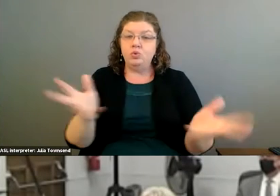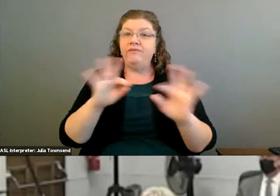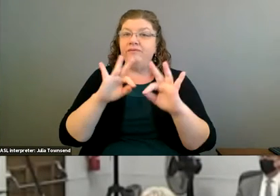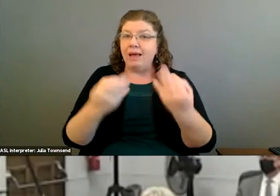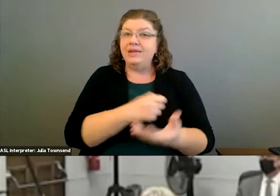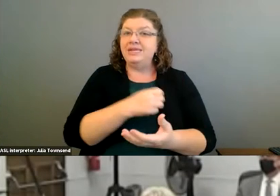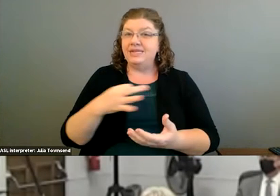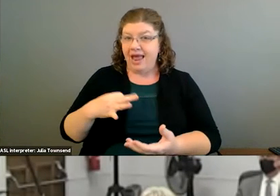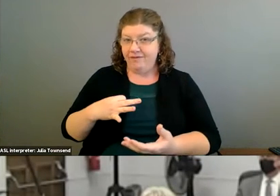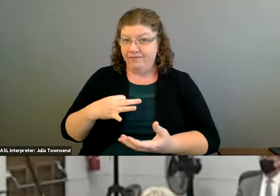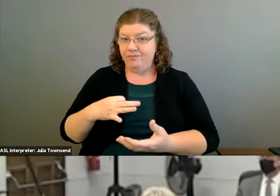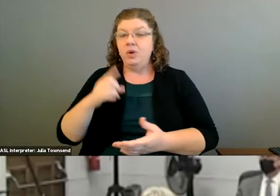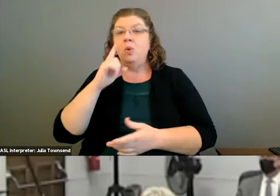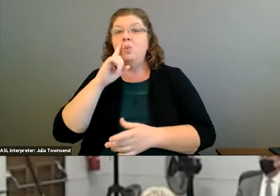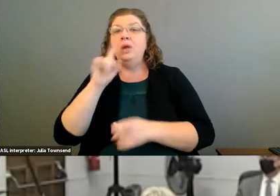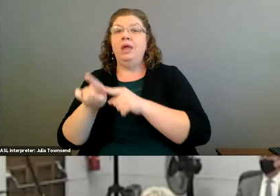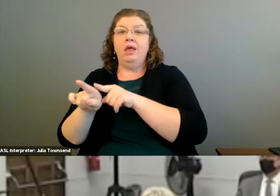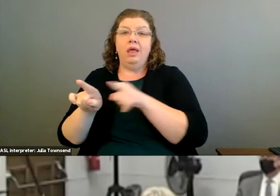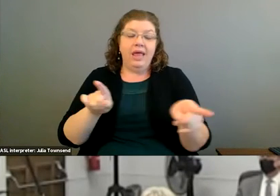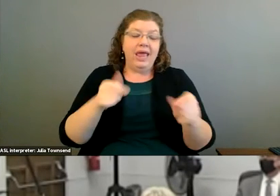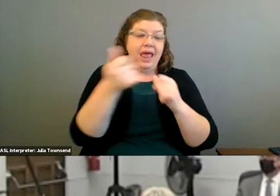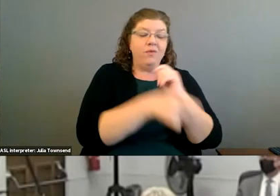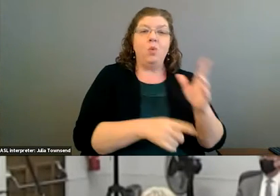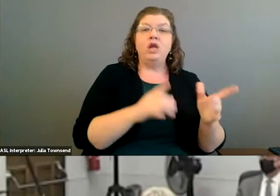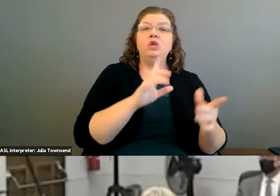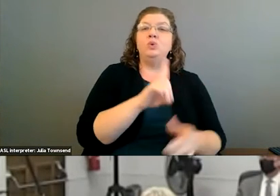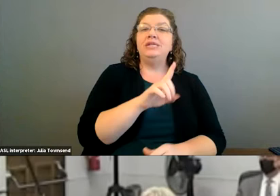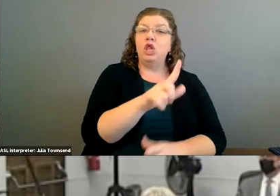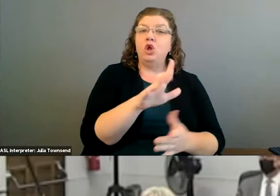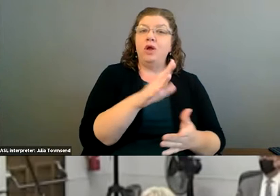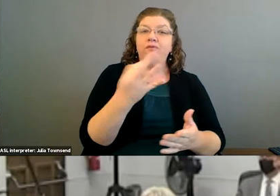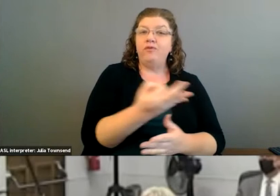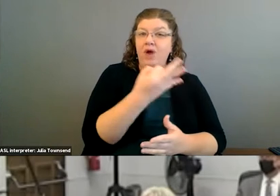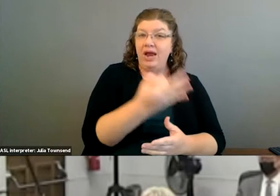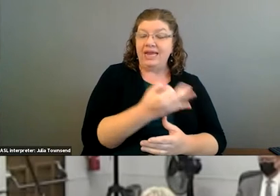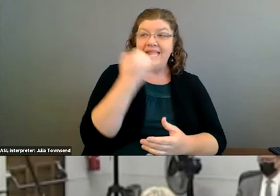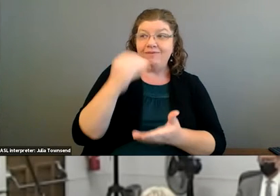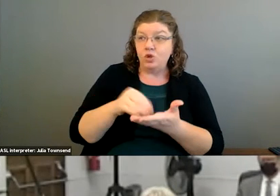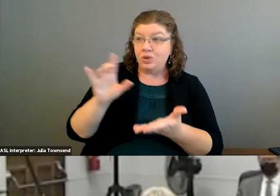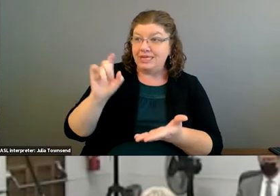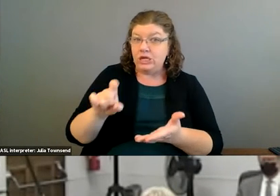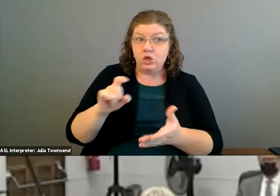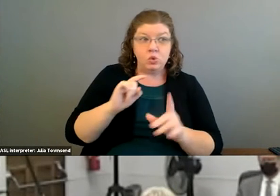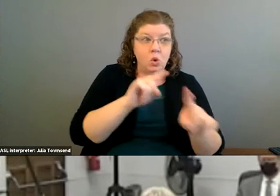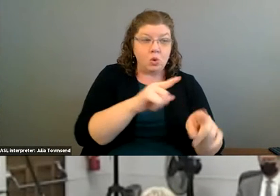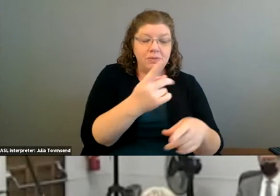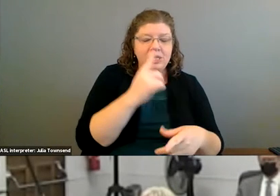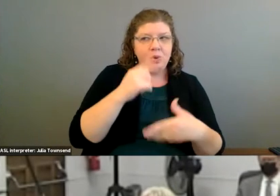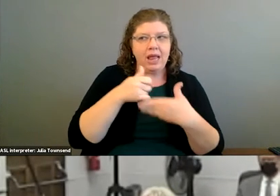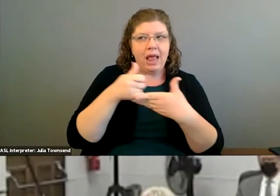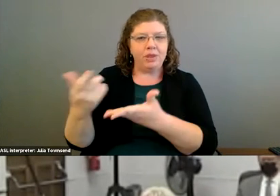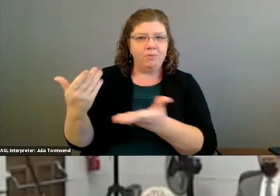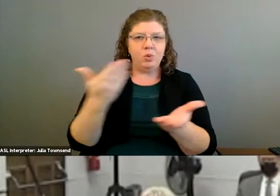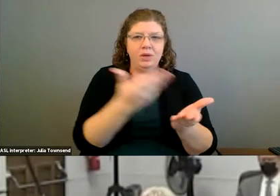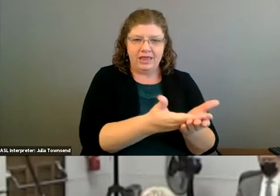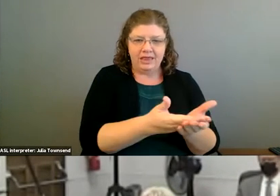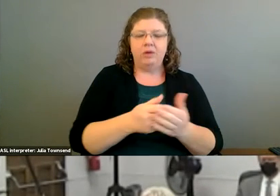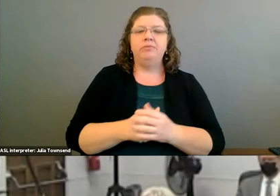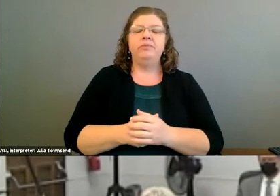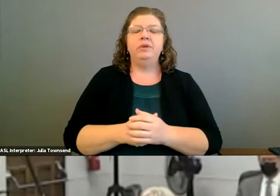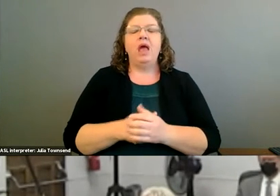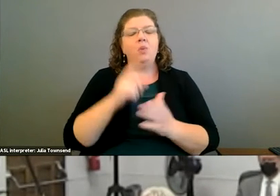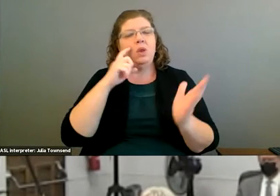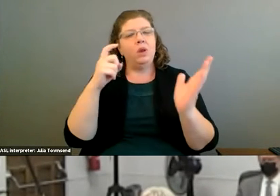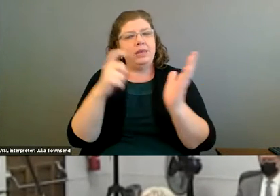y familias de McKinley. Hicimos el viernes un día de aprendizaje a distancia y les dimos a los estudiantes un lugar para ir si lo necesitaban. Y finalmente